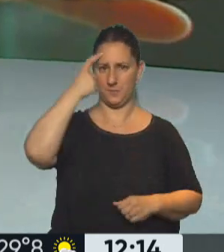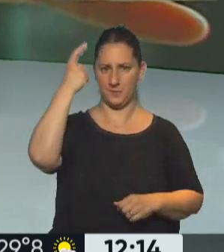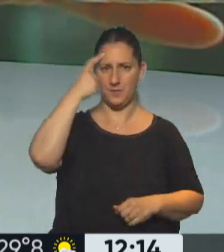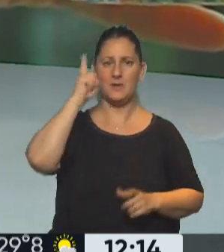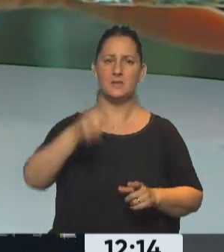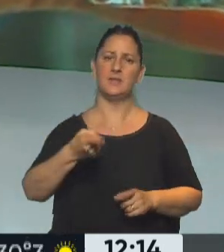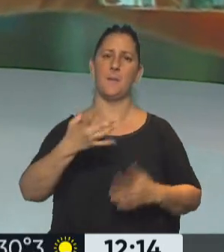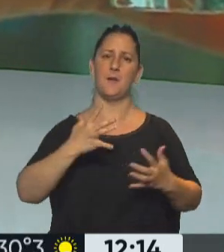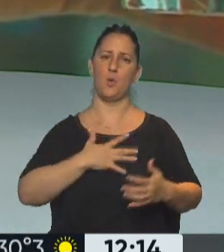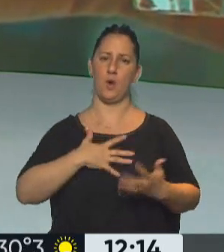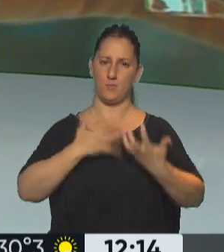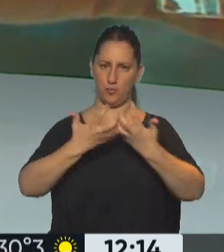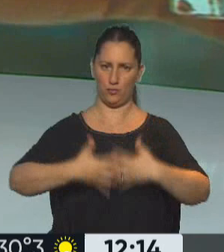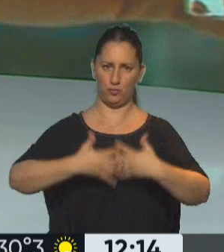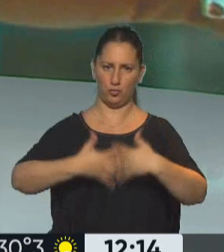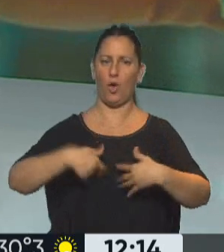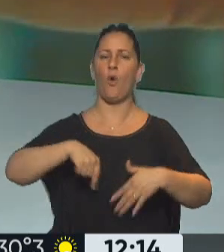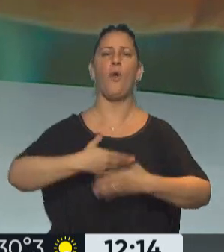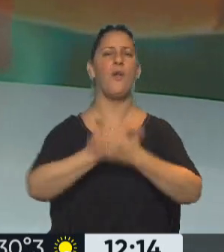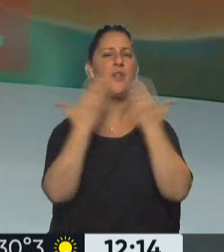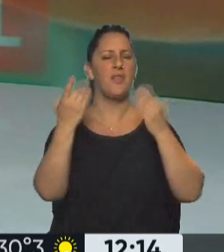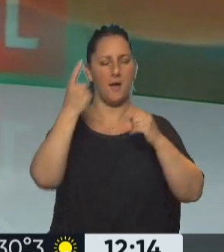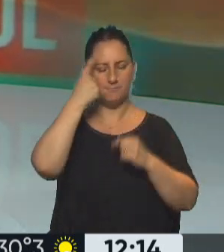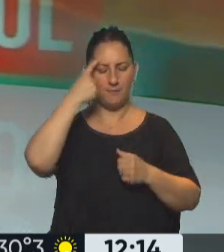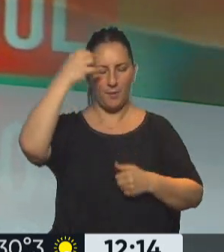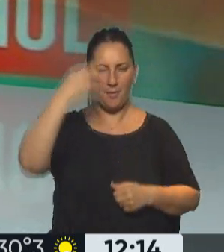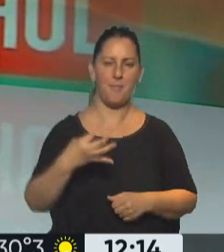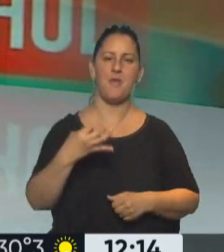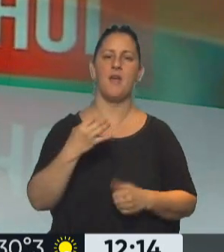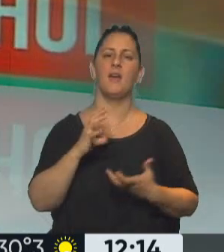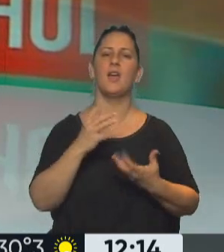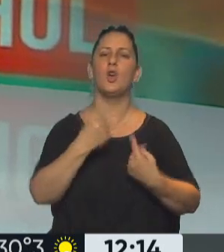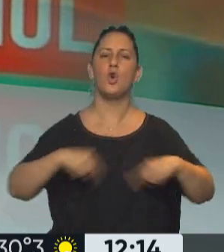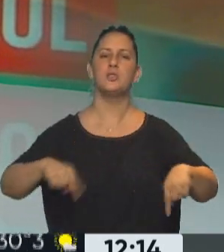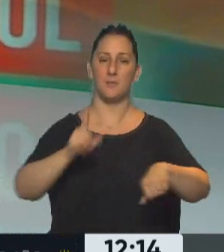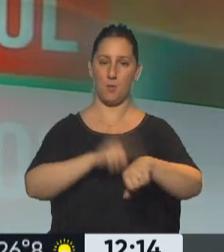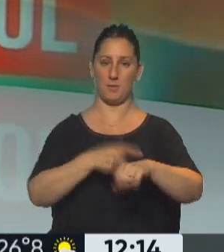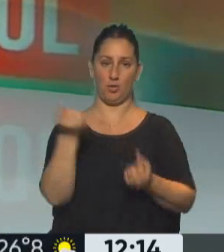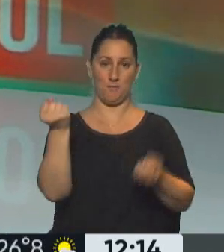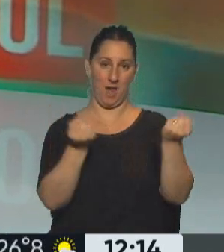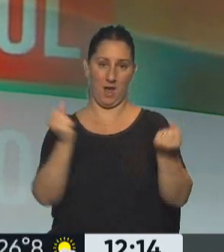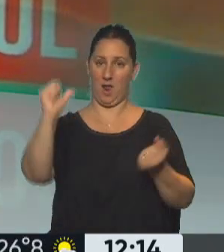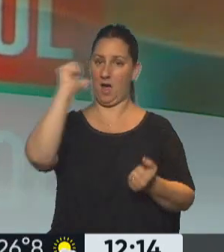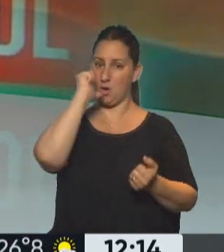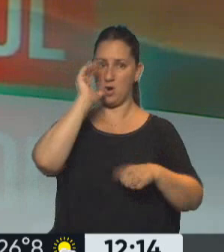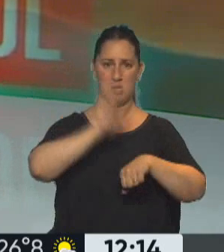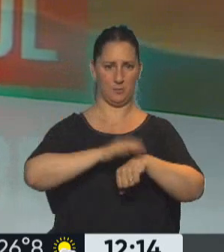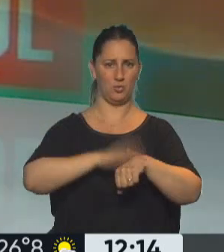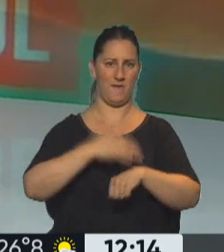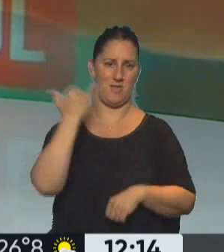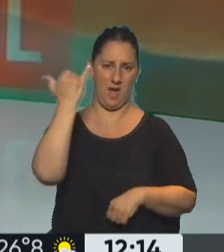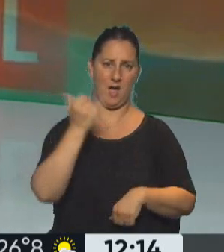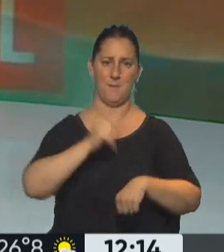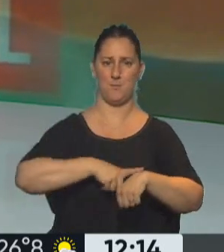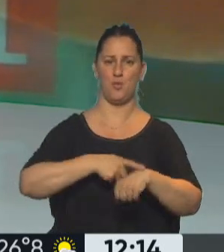también en nuestro organismo. Pero también un día para tener muy en cuenta el efecto que produce al momento de conducir, la responsabilidad que tenemos al